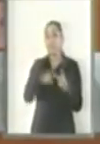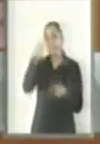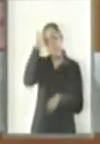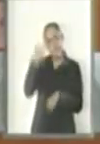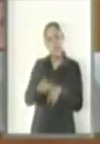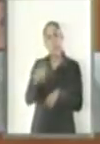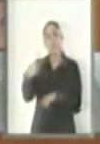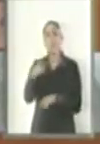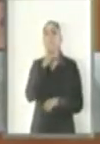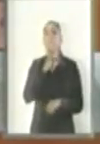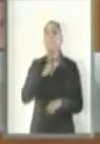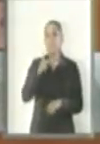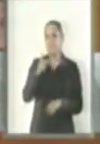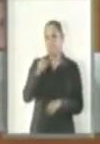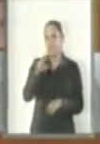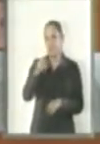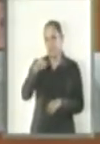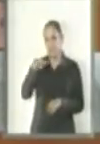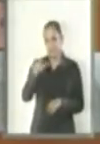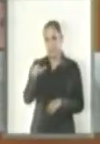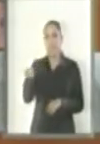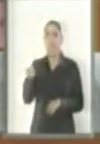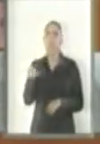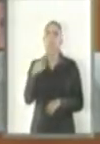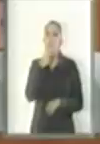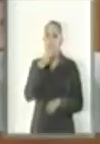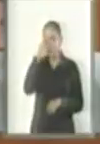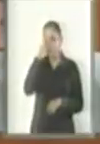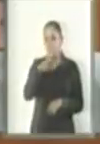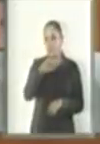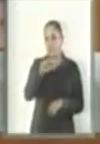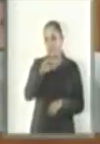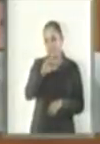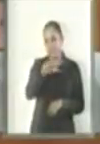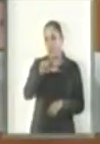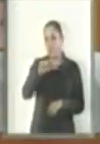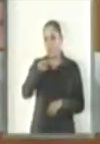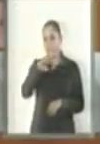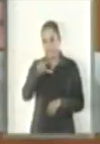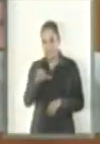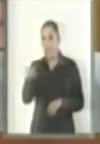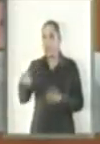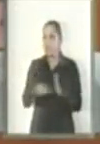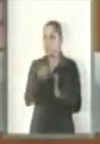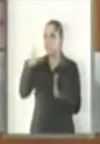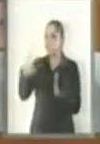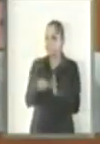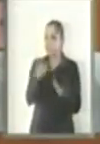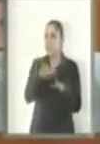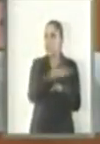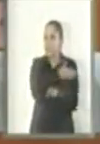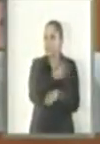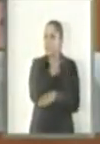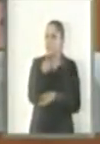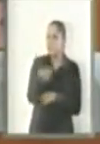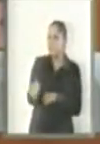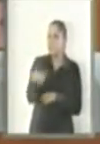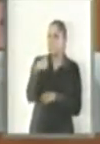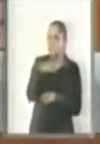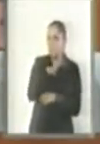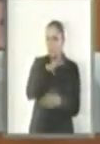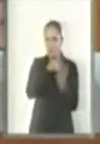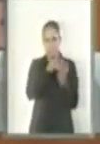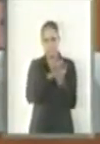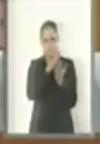Petroquímica, Rafael Beberido Lomelín, quien ya tenía varias denuncias en la PGR por